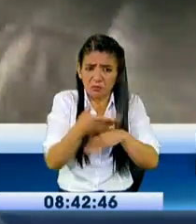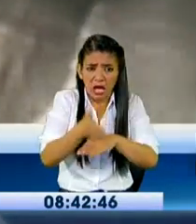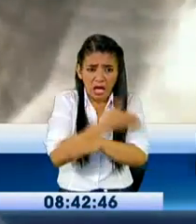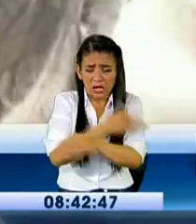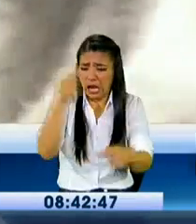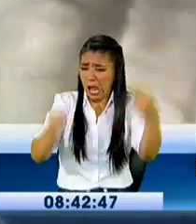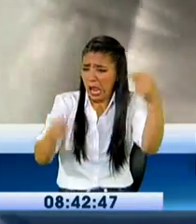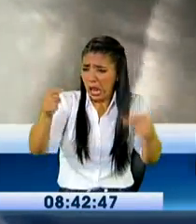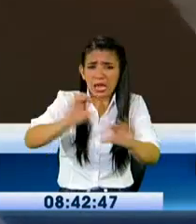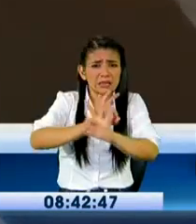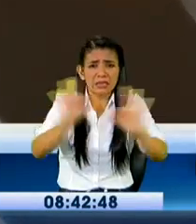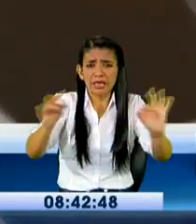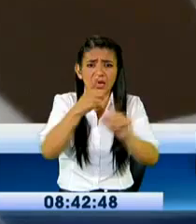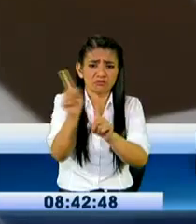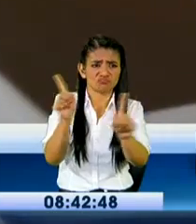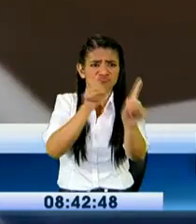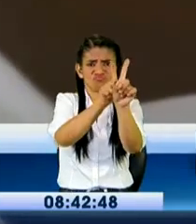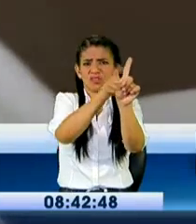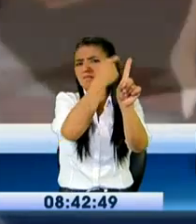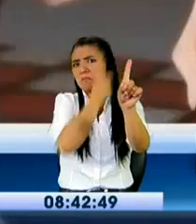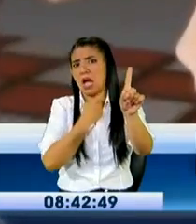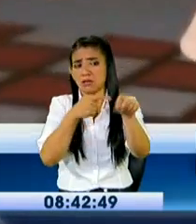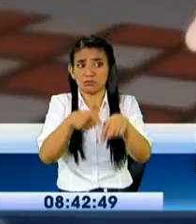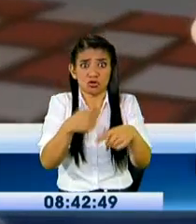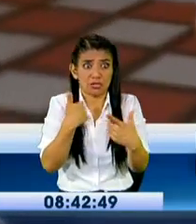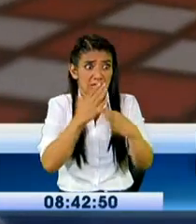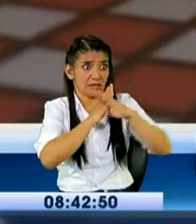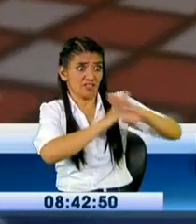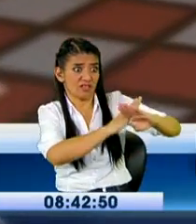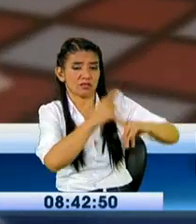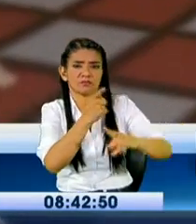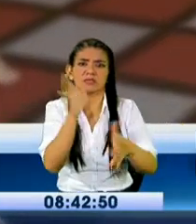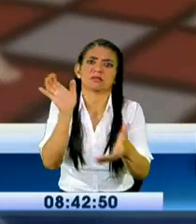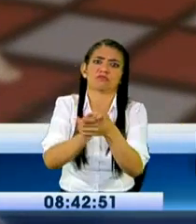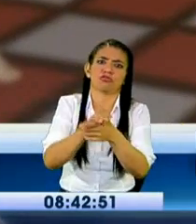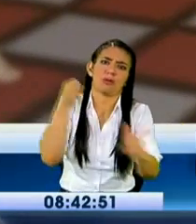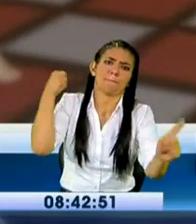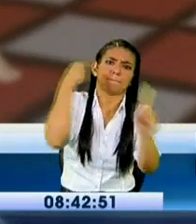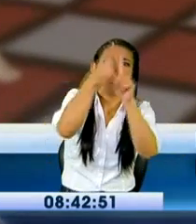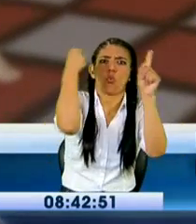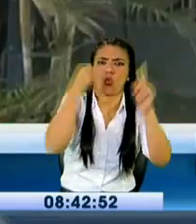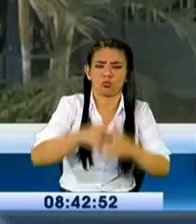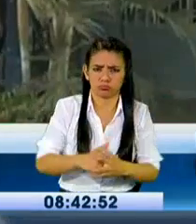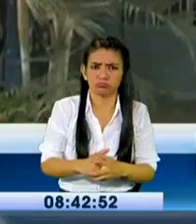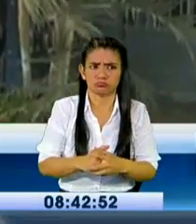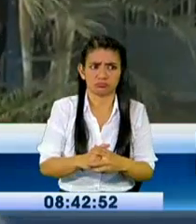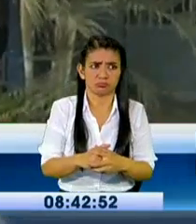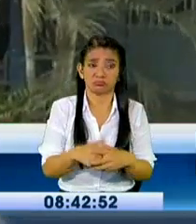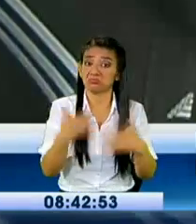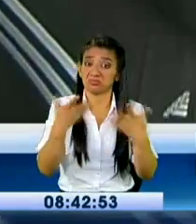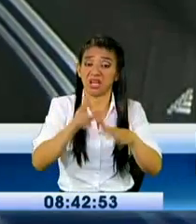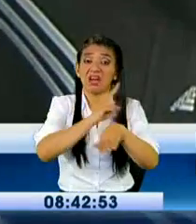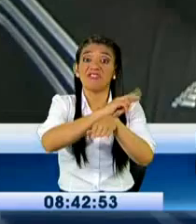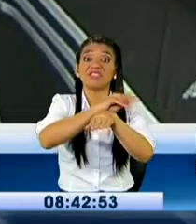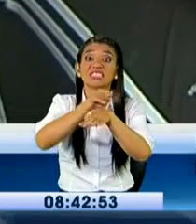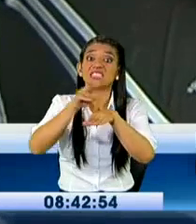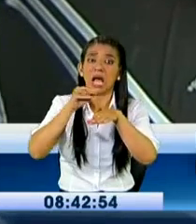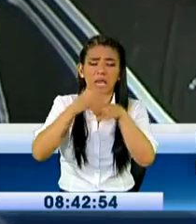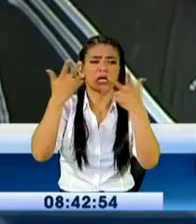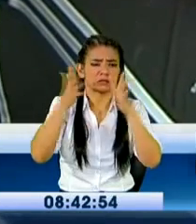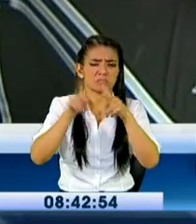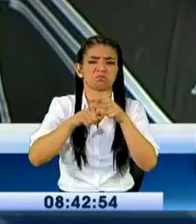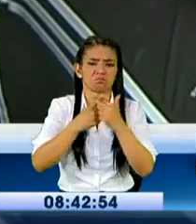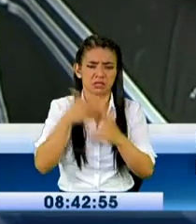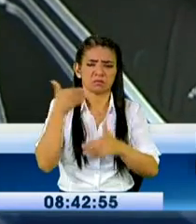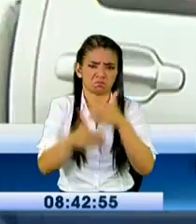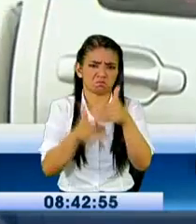nada. Simplemente ella me atacó por la espalda y en lo que yo me intento defender, el marido viene y me da un puñetazo así. En playa se abrió instrucción fiscal contra la acusada y